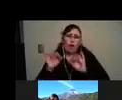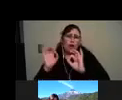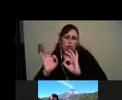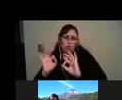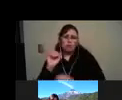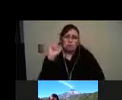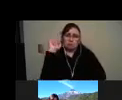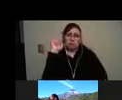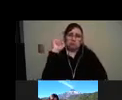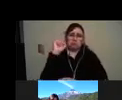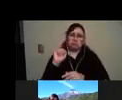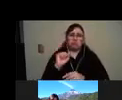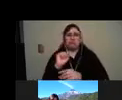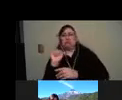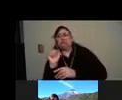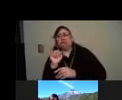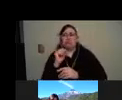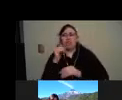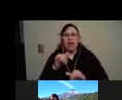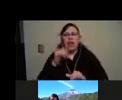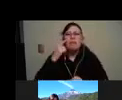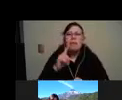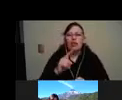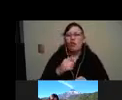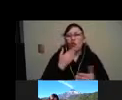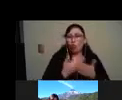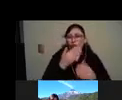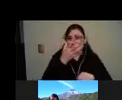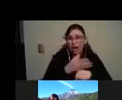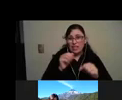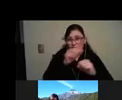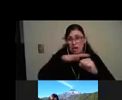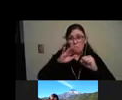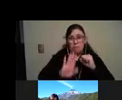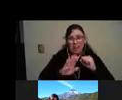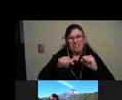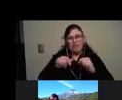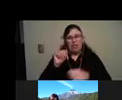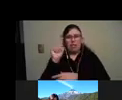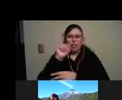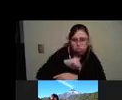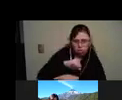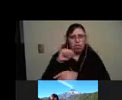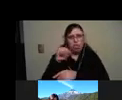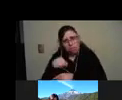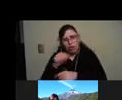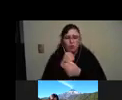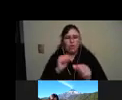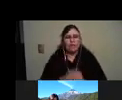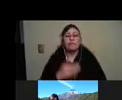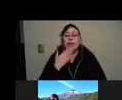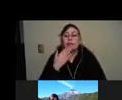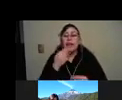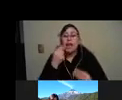Dificultad para efectuar la maniobra de giro, ya poco interés o por contacto social o indiferencia a estímulos